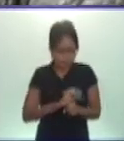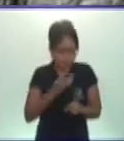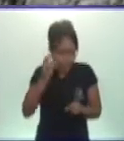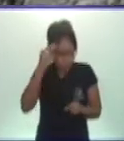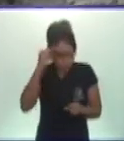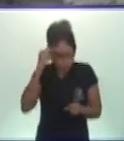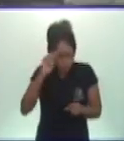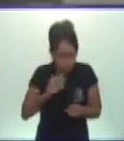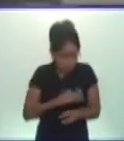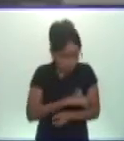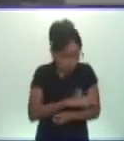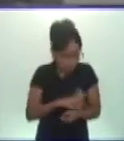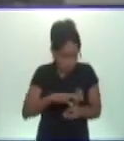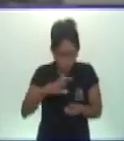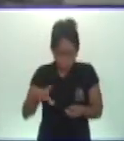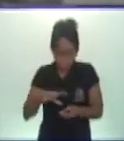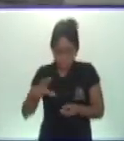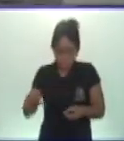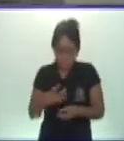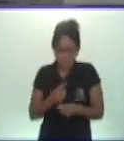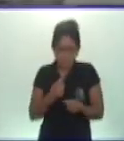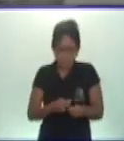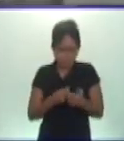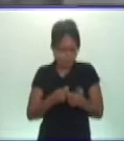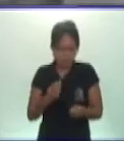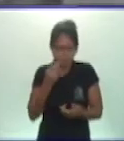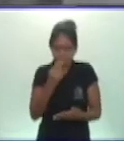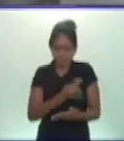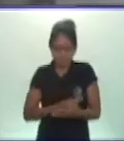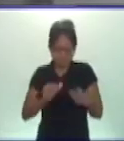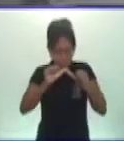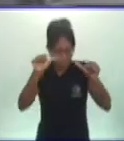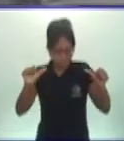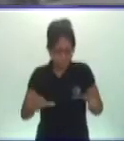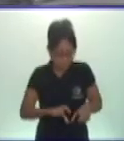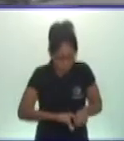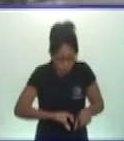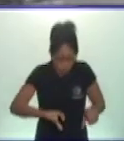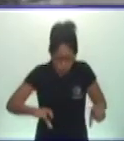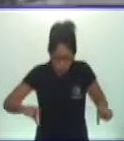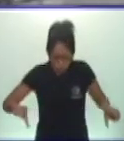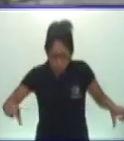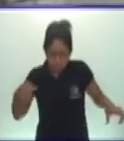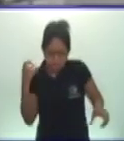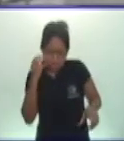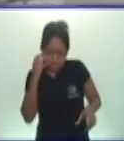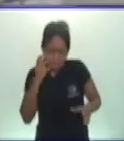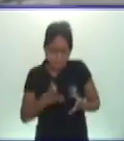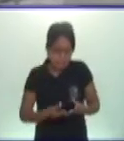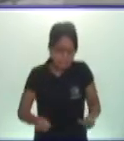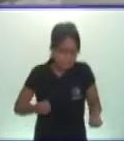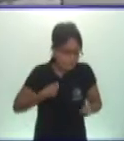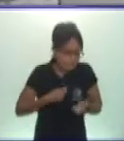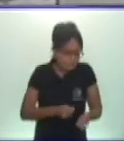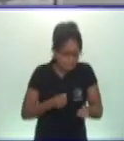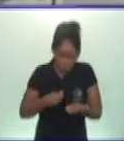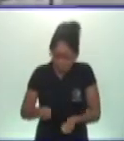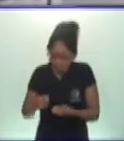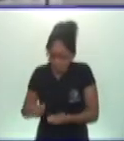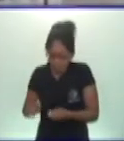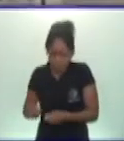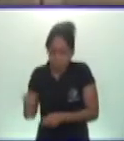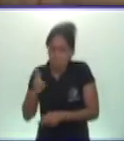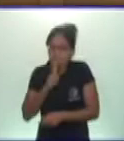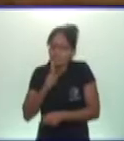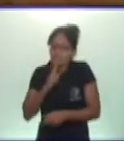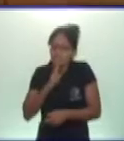arena. Hubo que diseñar un sistema de tubos de hormigón reforzado para soportar una considerable cantidad de toneladas de agua